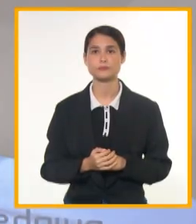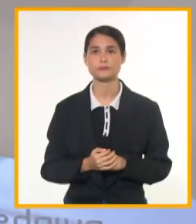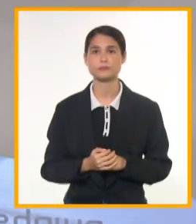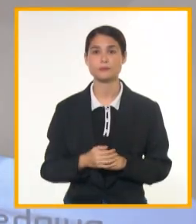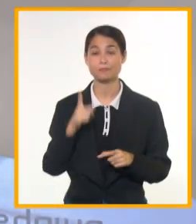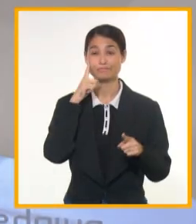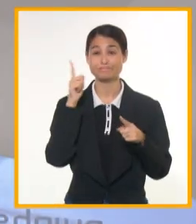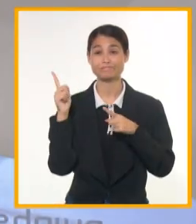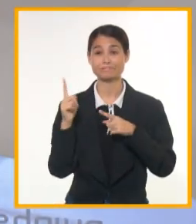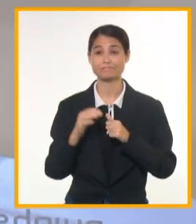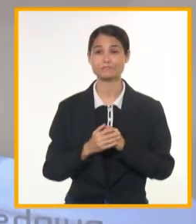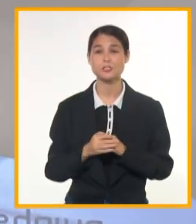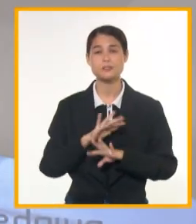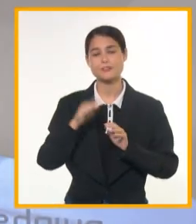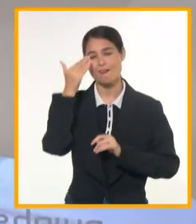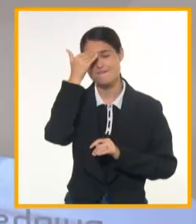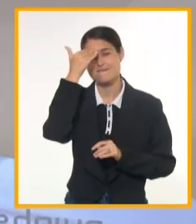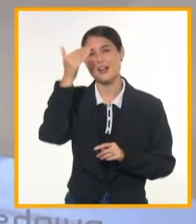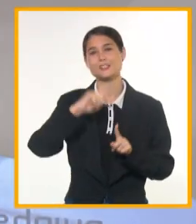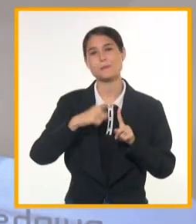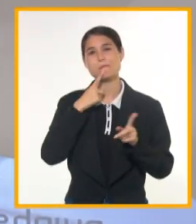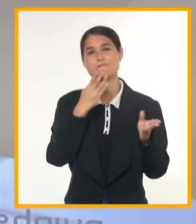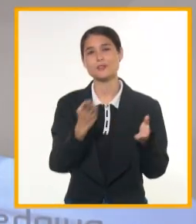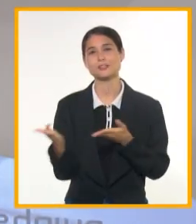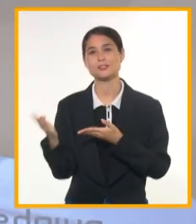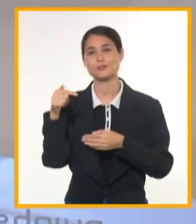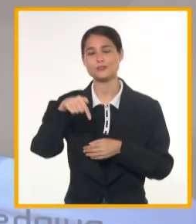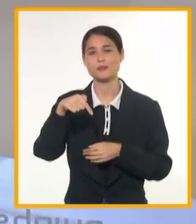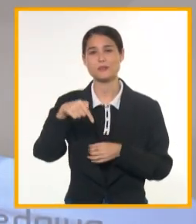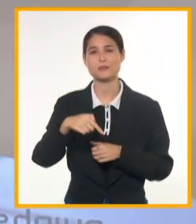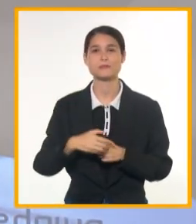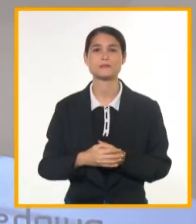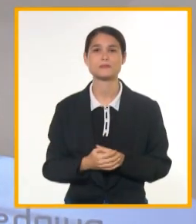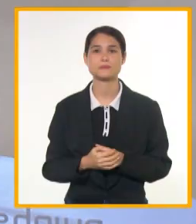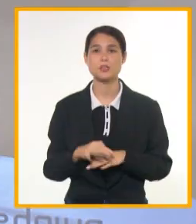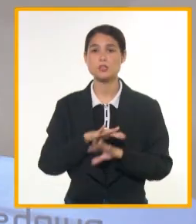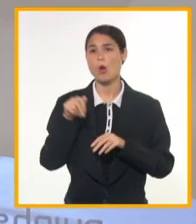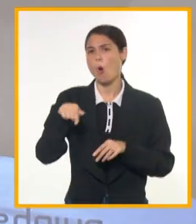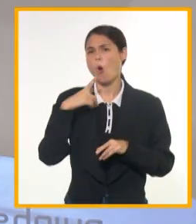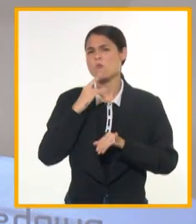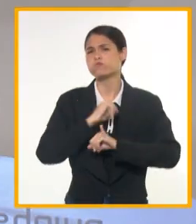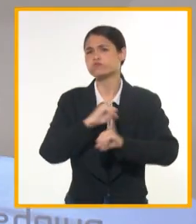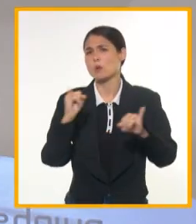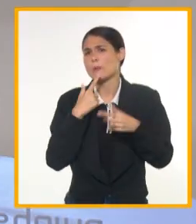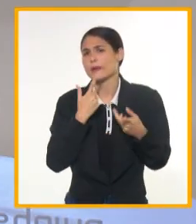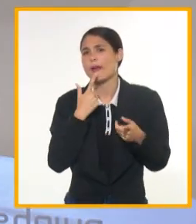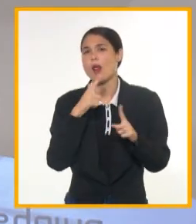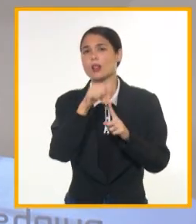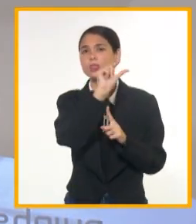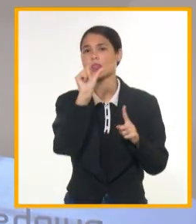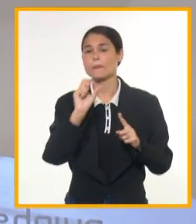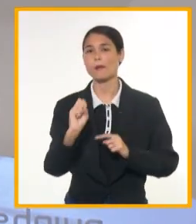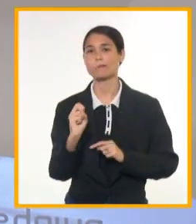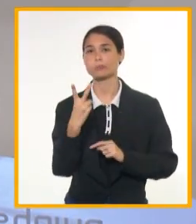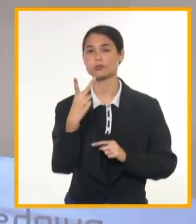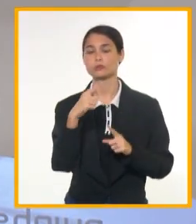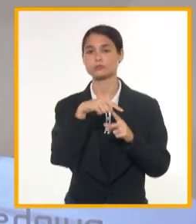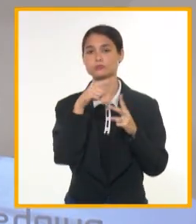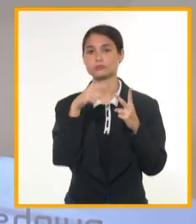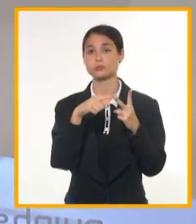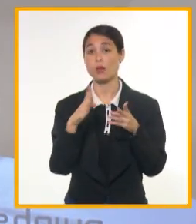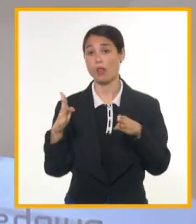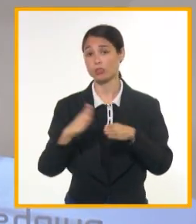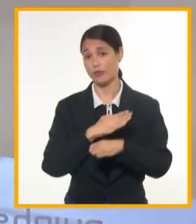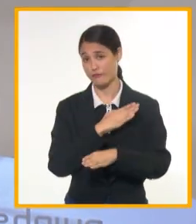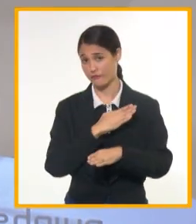Muchas gracias y bienvenidos a La Esquina. Hoy voy a compartir dos temas diferentes con ustedes. El